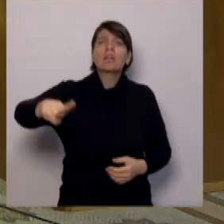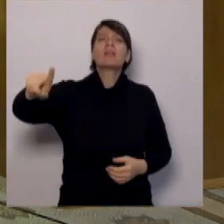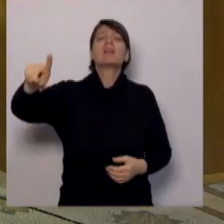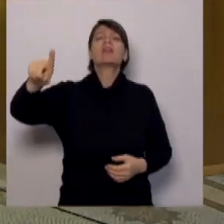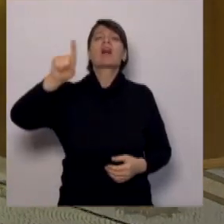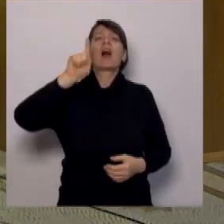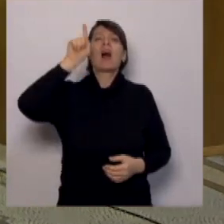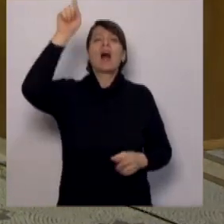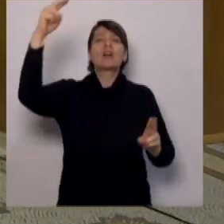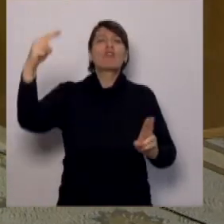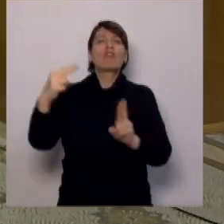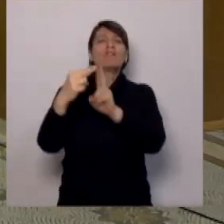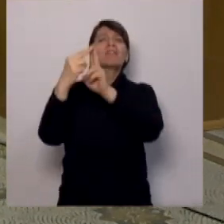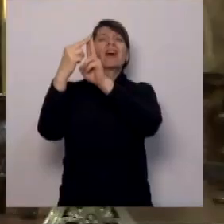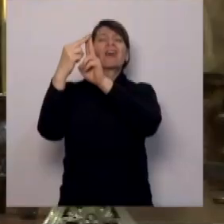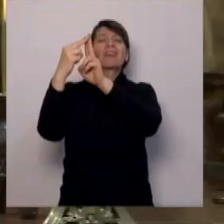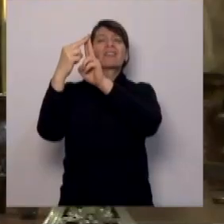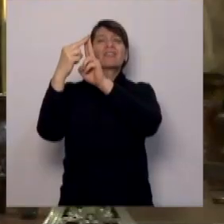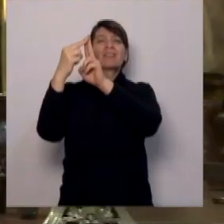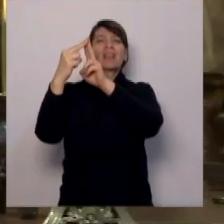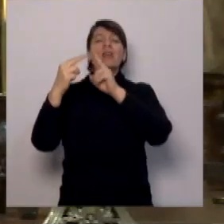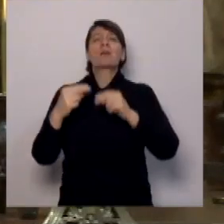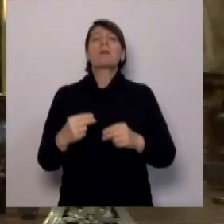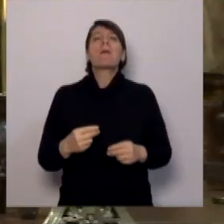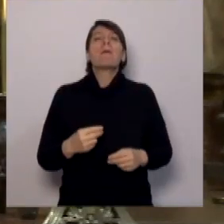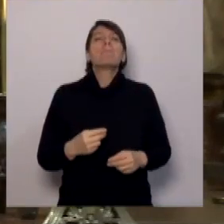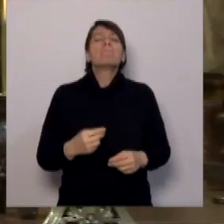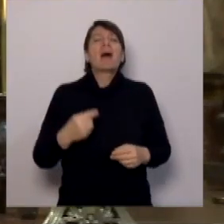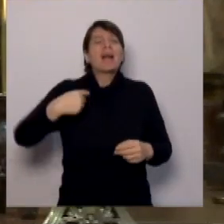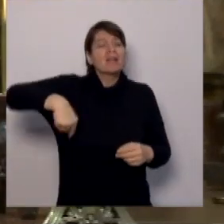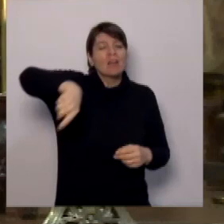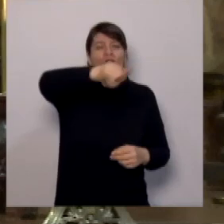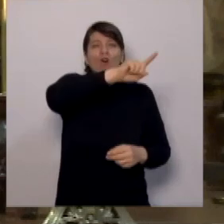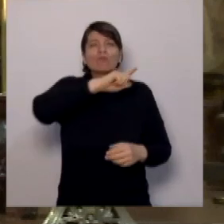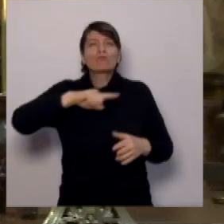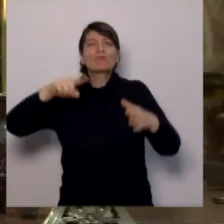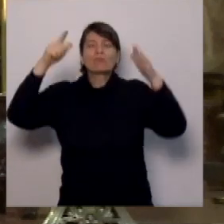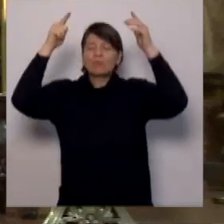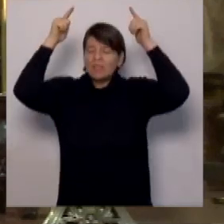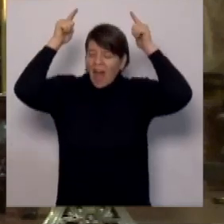Con tus santos